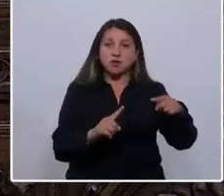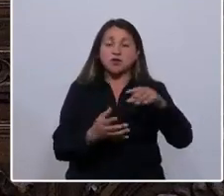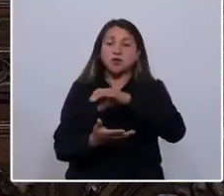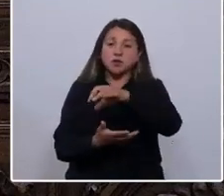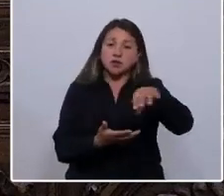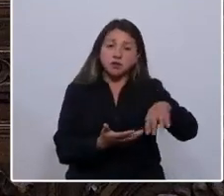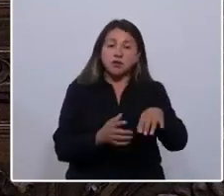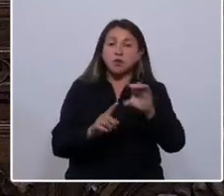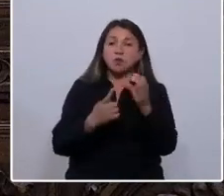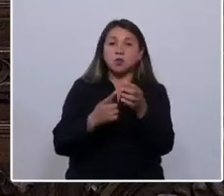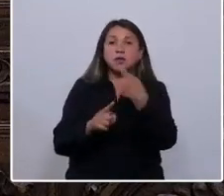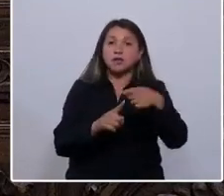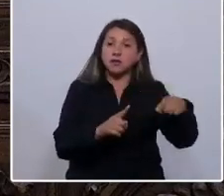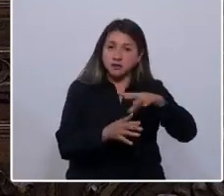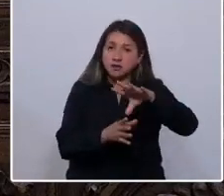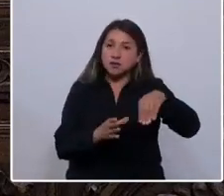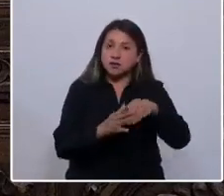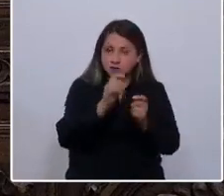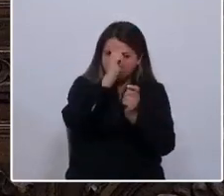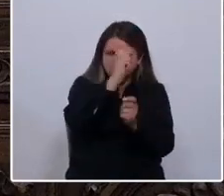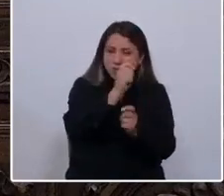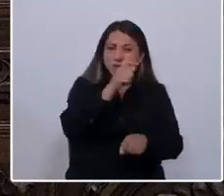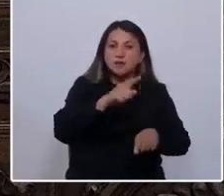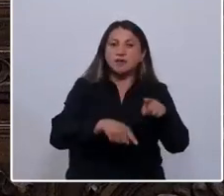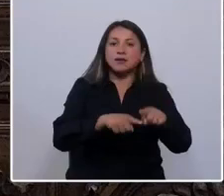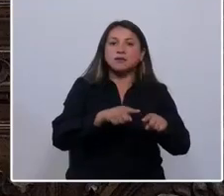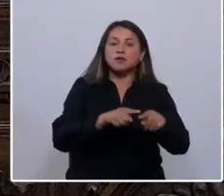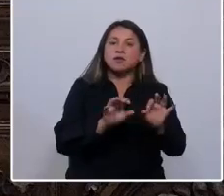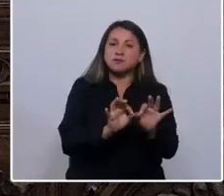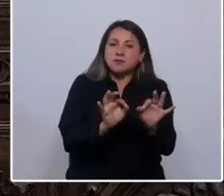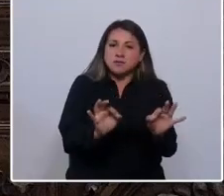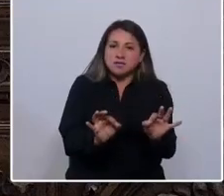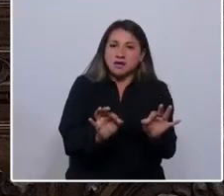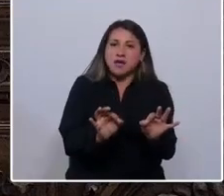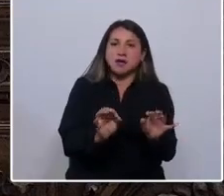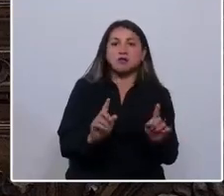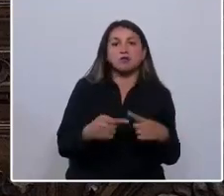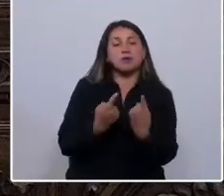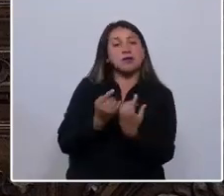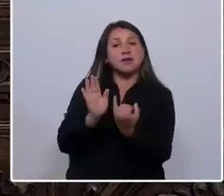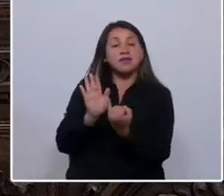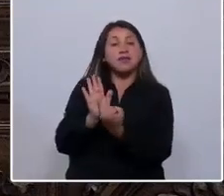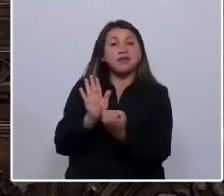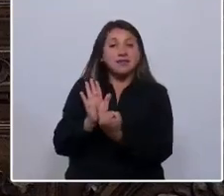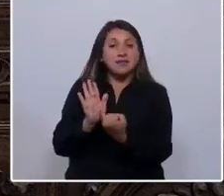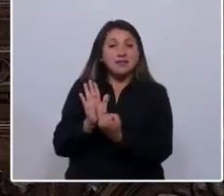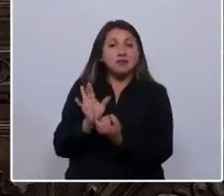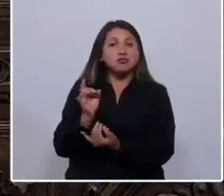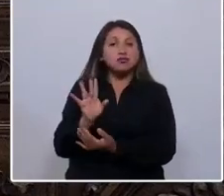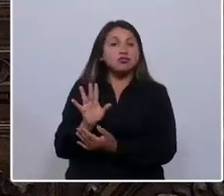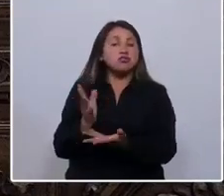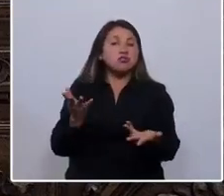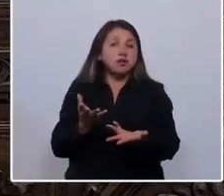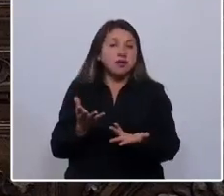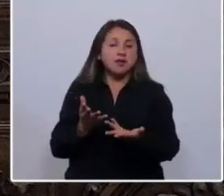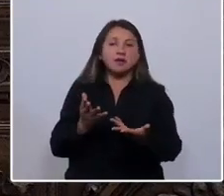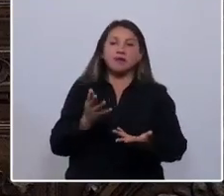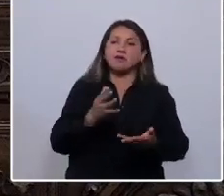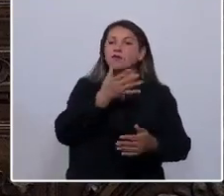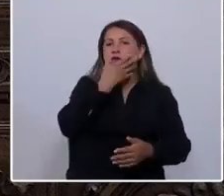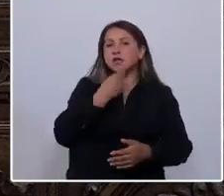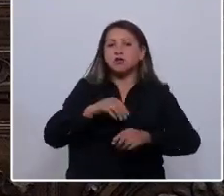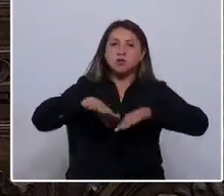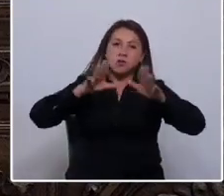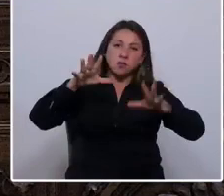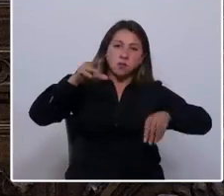intercultural. Se reconoce como territorio especial, donde nuestra identidad no está solo determinada por factores geográficos, sino